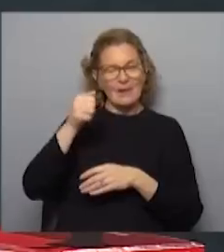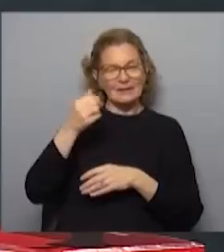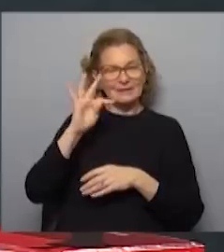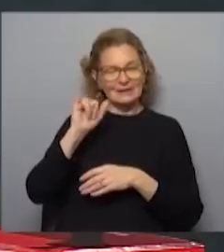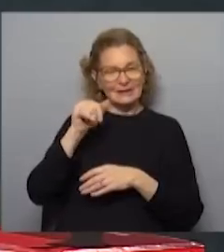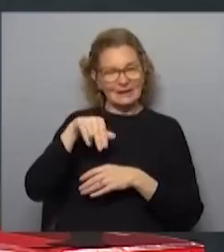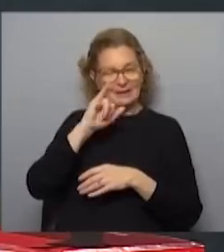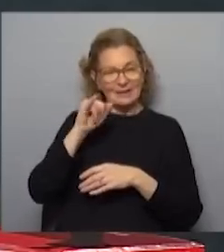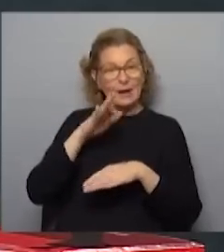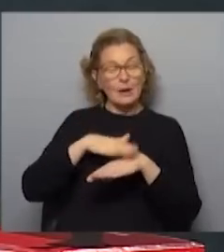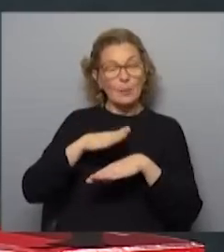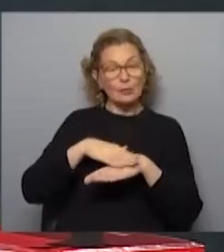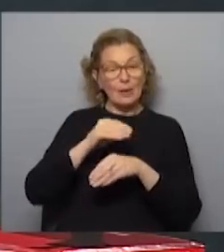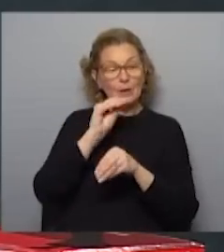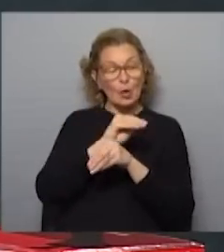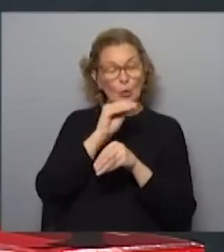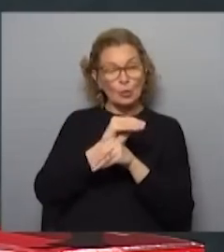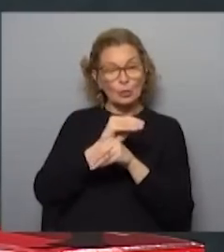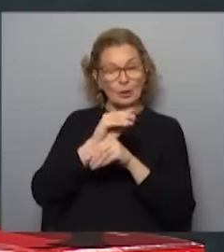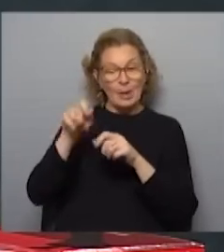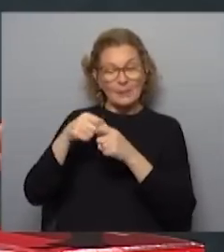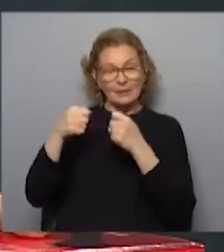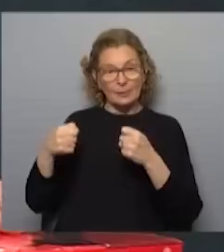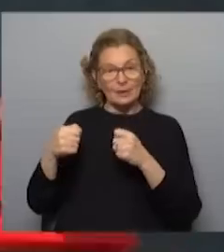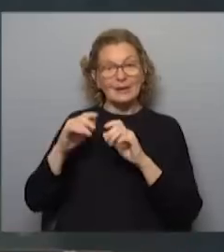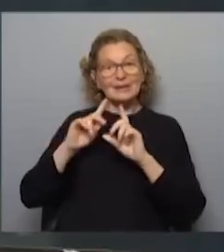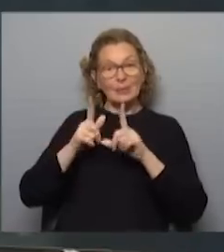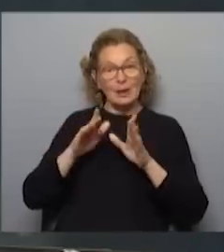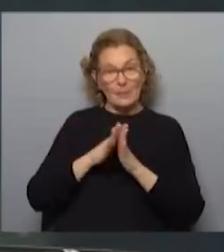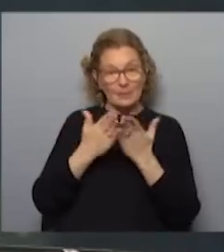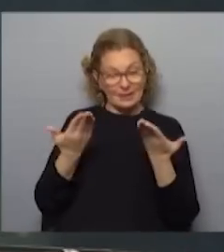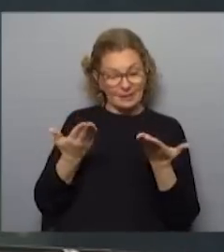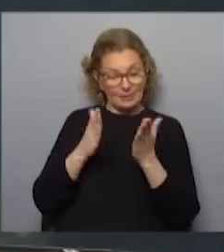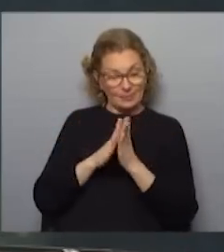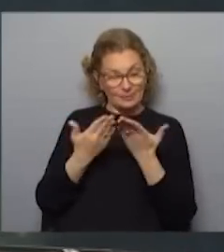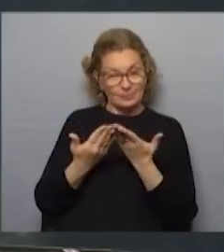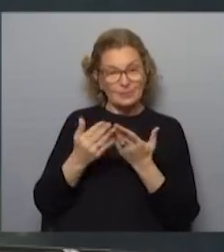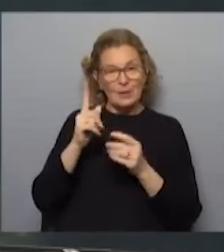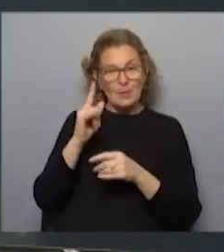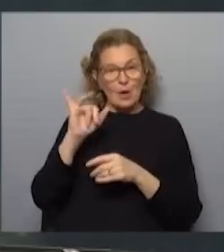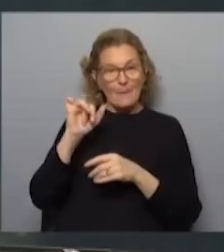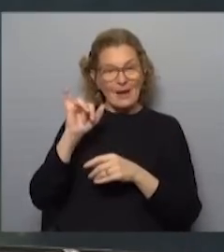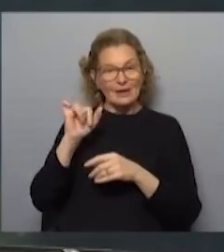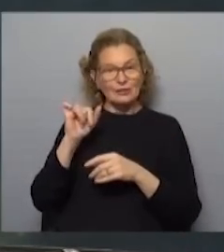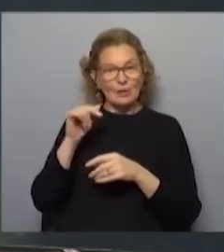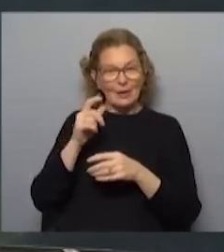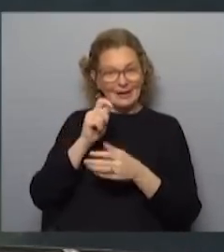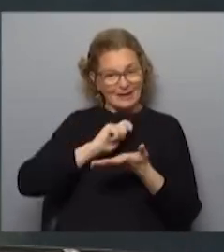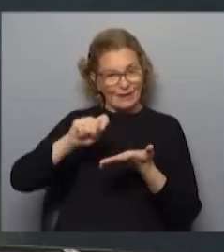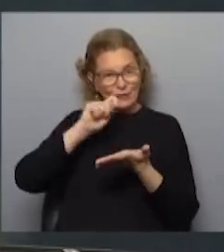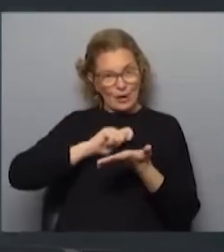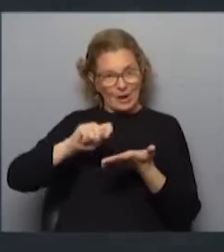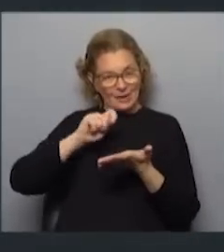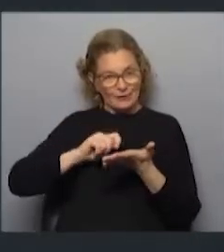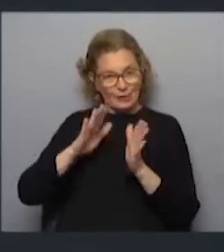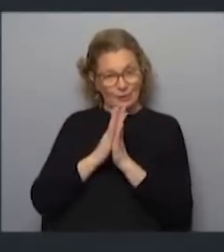cultura del Pitch cnt y dirige también la editorial Primero de Mayo espionaje en democracia revelaciones del exagente secreto Mauro